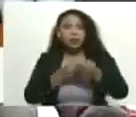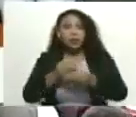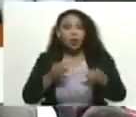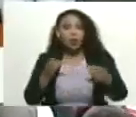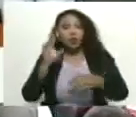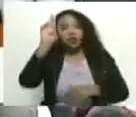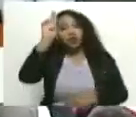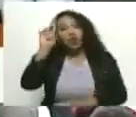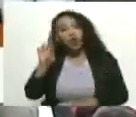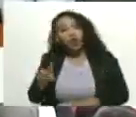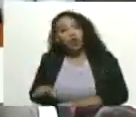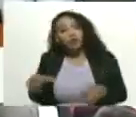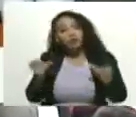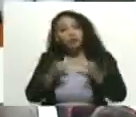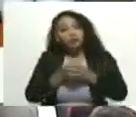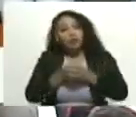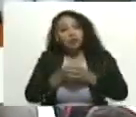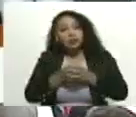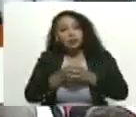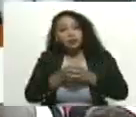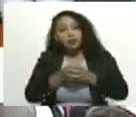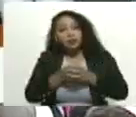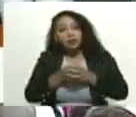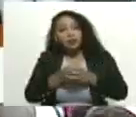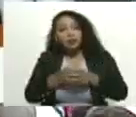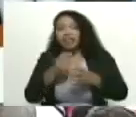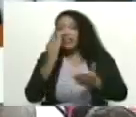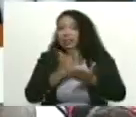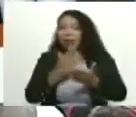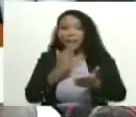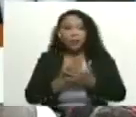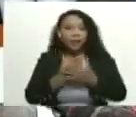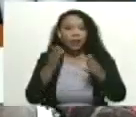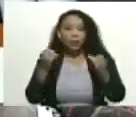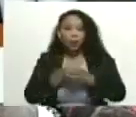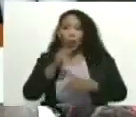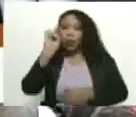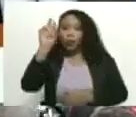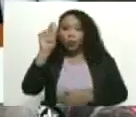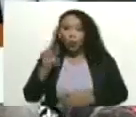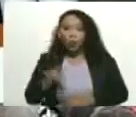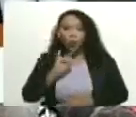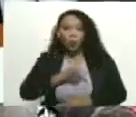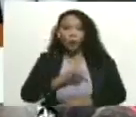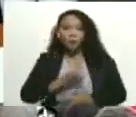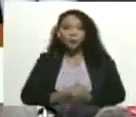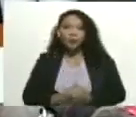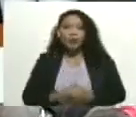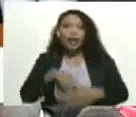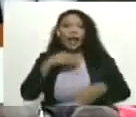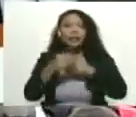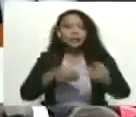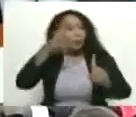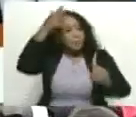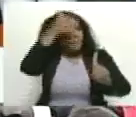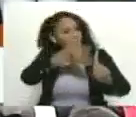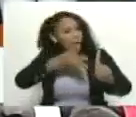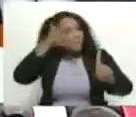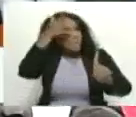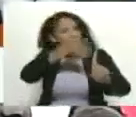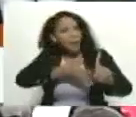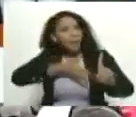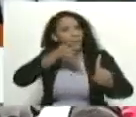lunes, casi sin falta nos reunimos los lunes. Y desde allí generamos una serie de instrucciones,